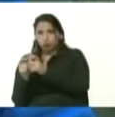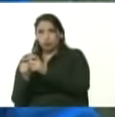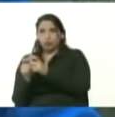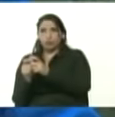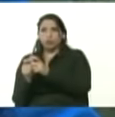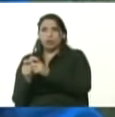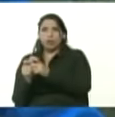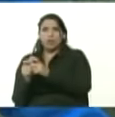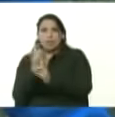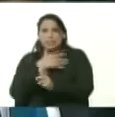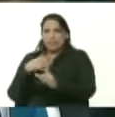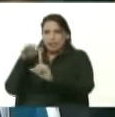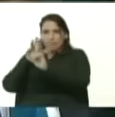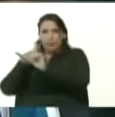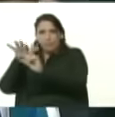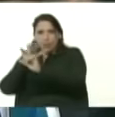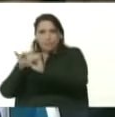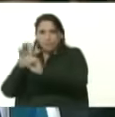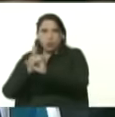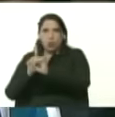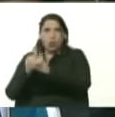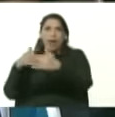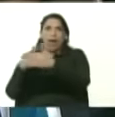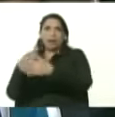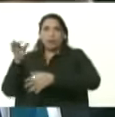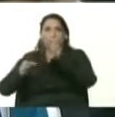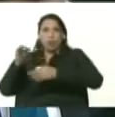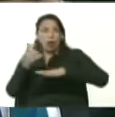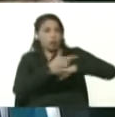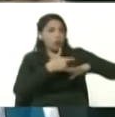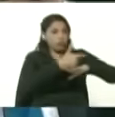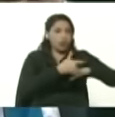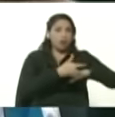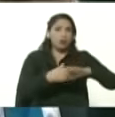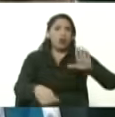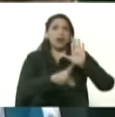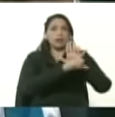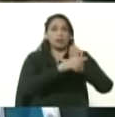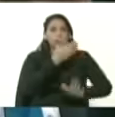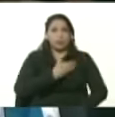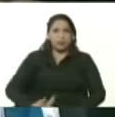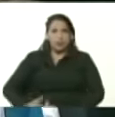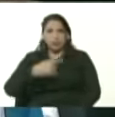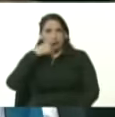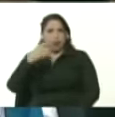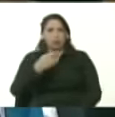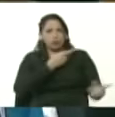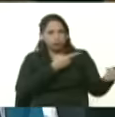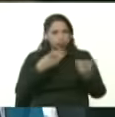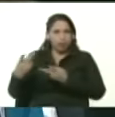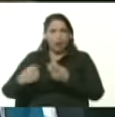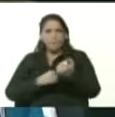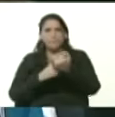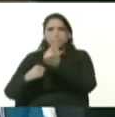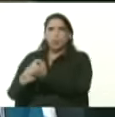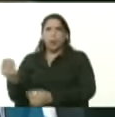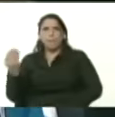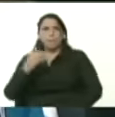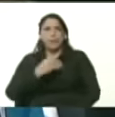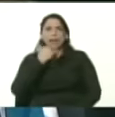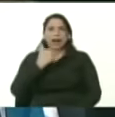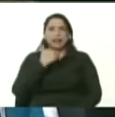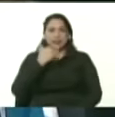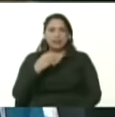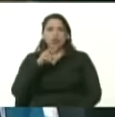esta conspiración antijurídica, el gobierno legítimo del presidente Nicolás Maduro recibía el apoyo de casi dos tercios de